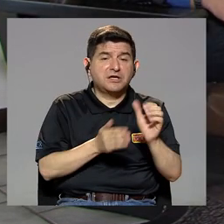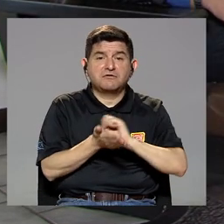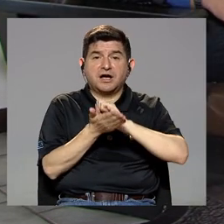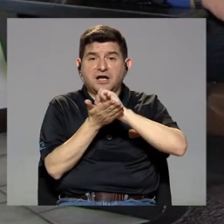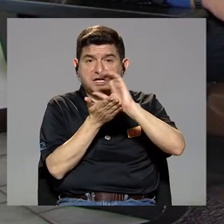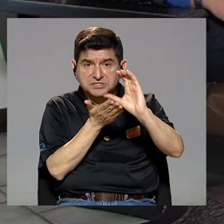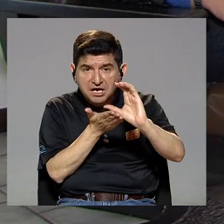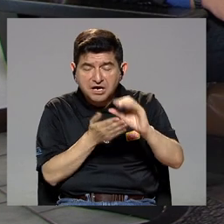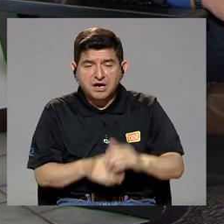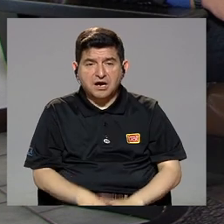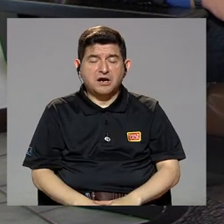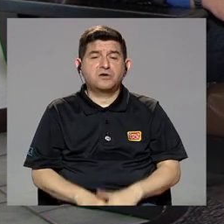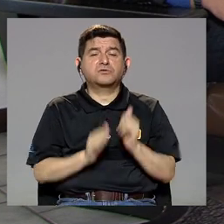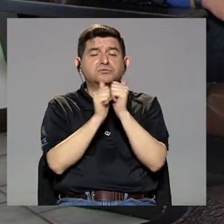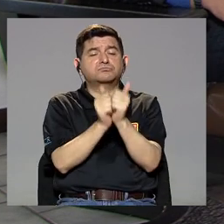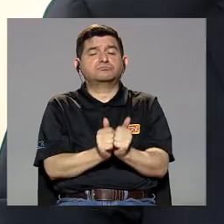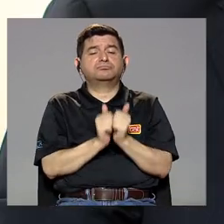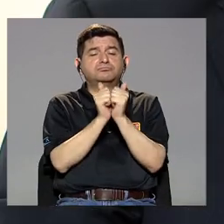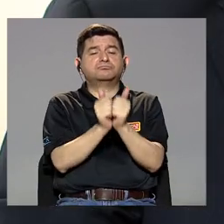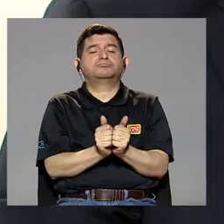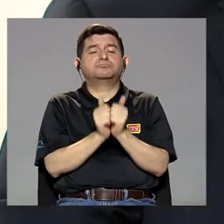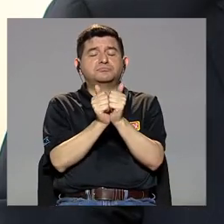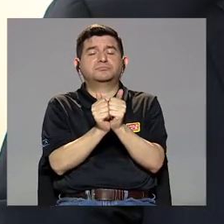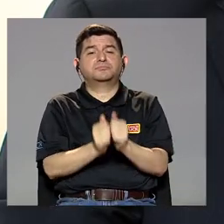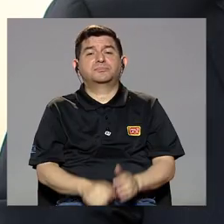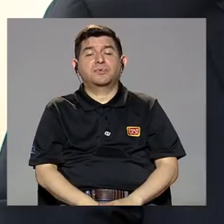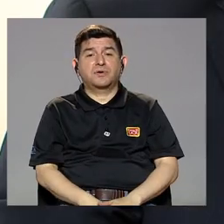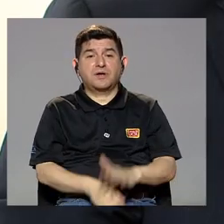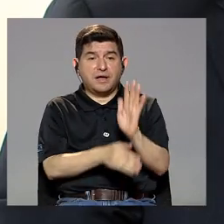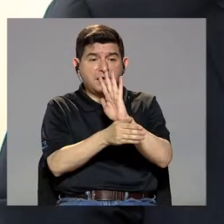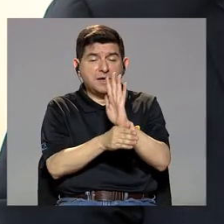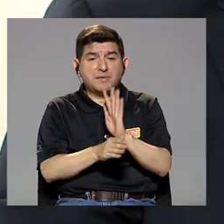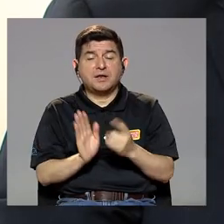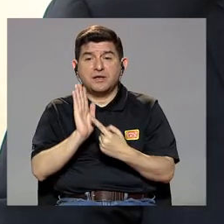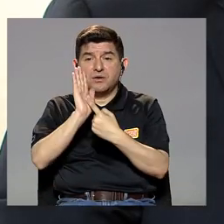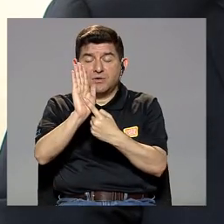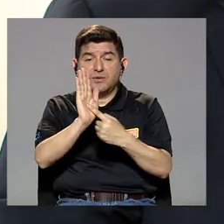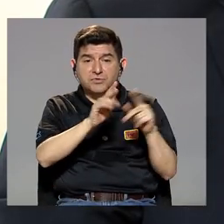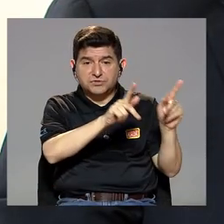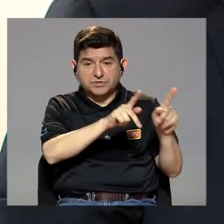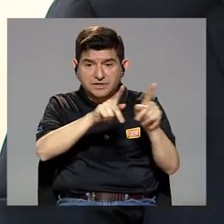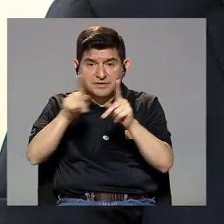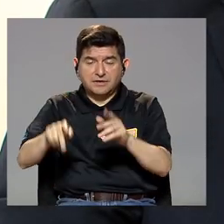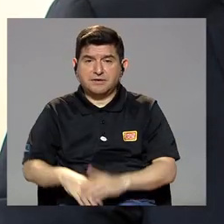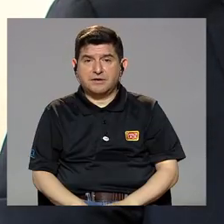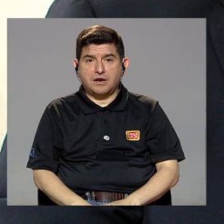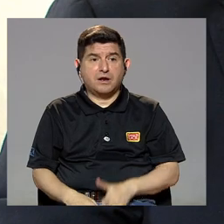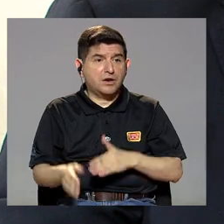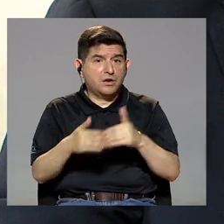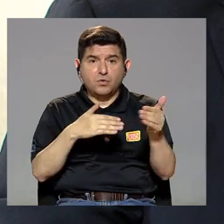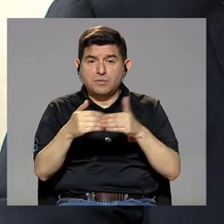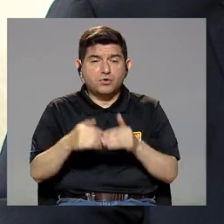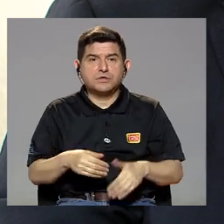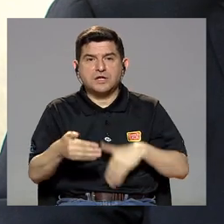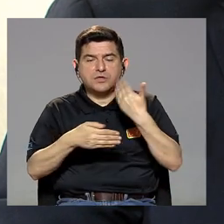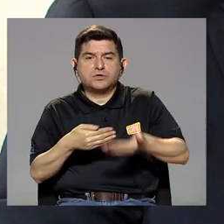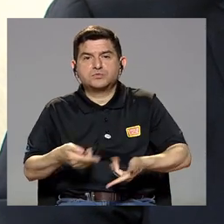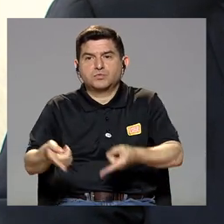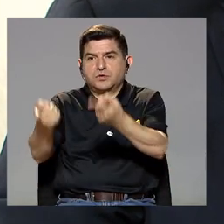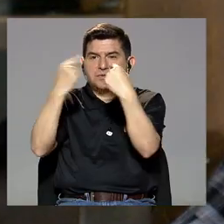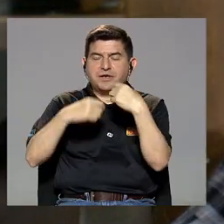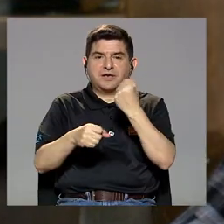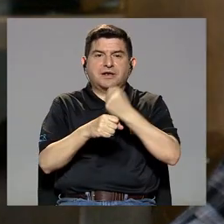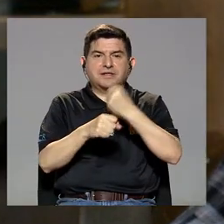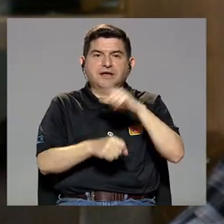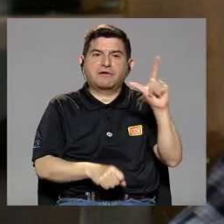los tomaba un caballo y llevaba la película para que la gente la pudiese ver teniendo que correr de vuelta para tener que trabajar un